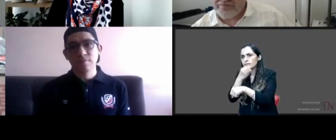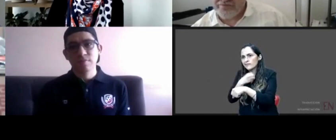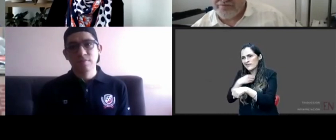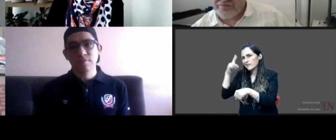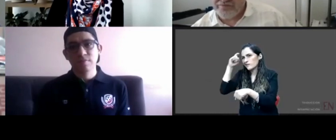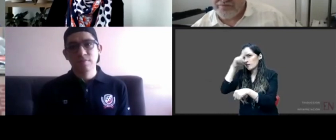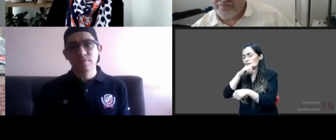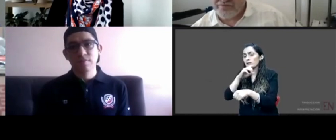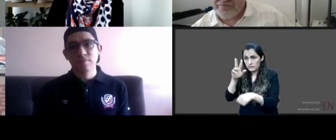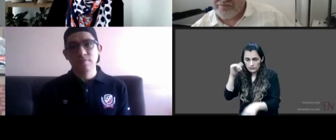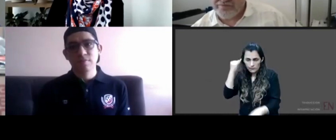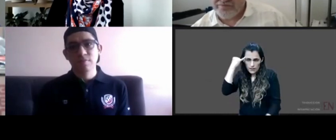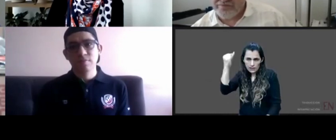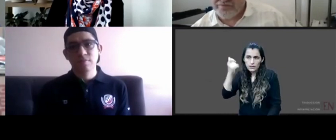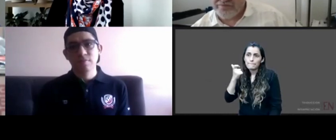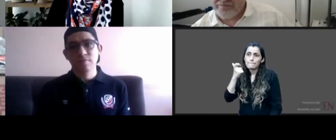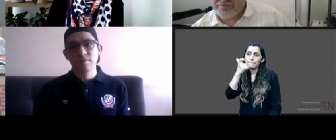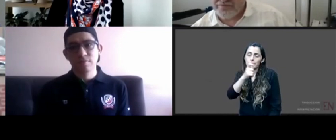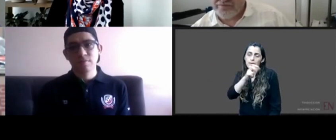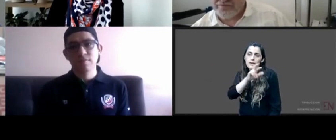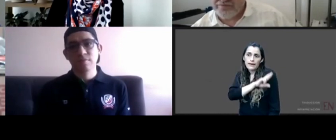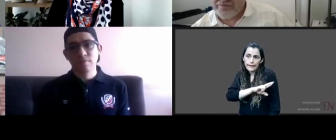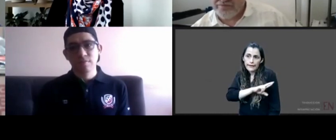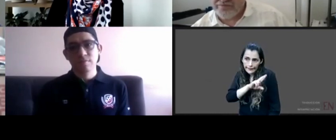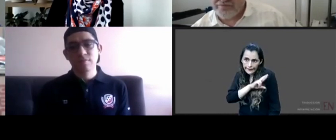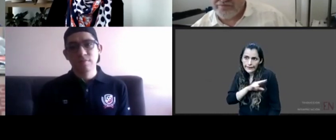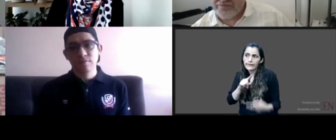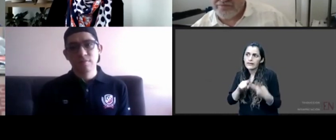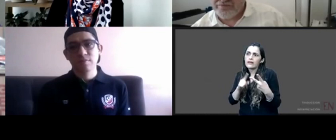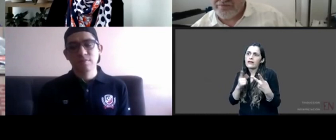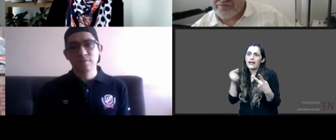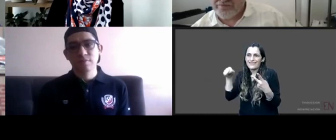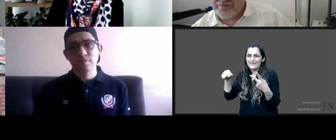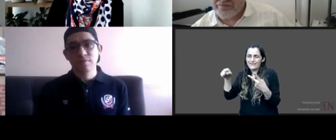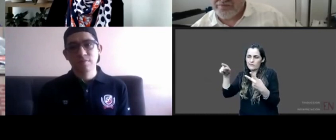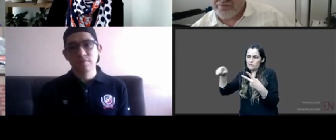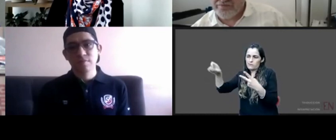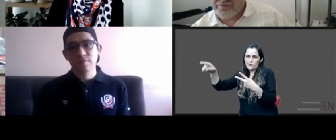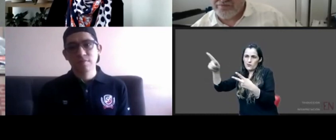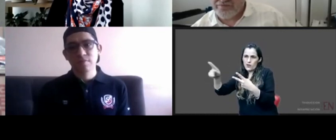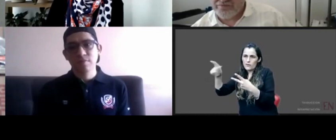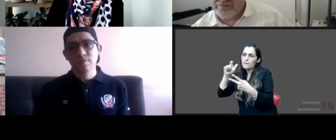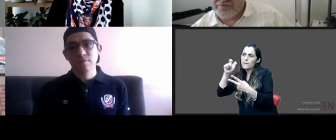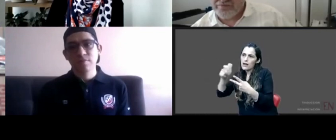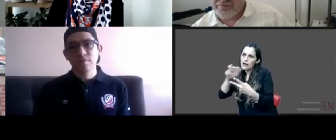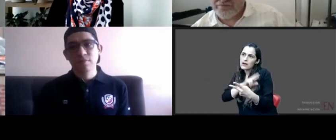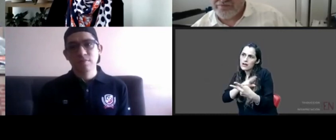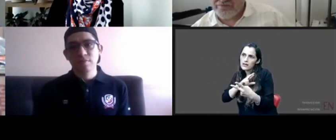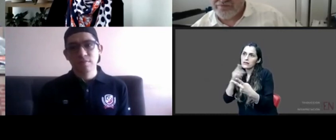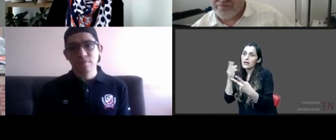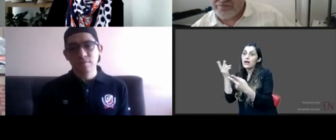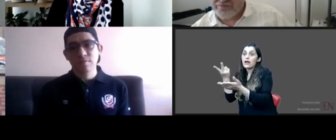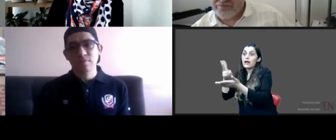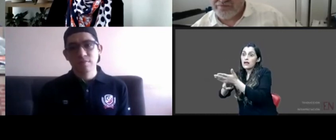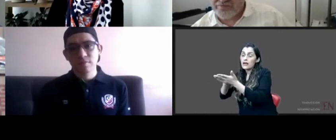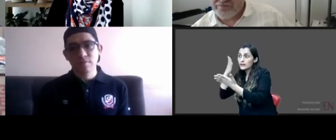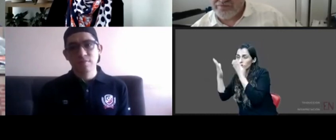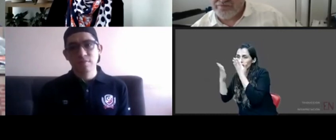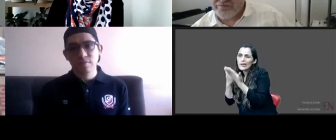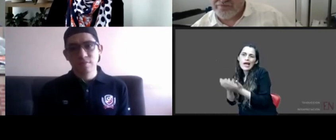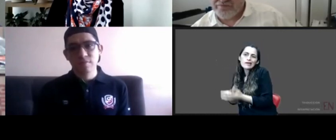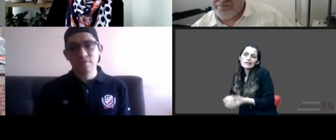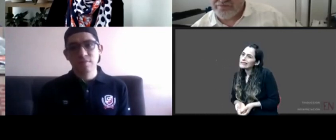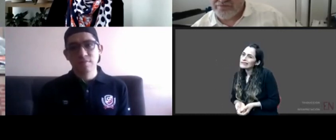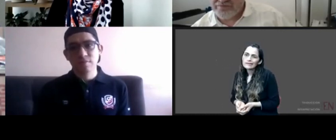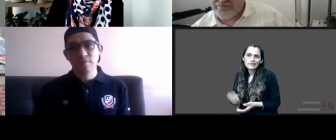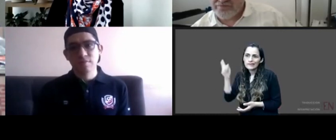pagar renta, estudiar, pues mis padres no, o sea, solo se dedican en